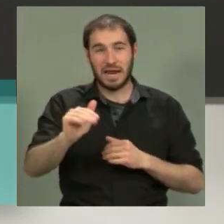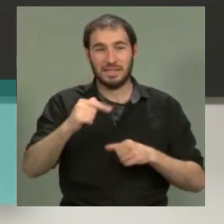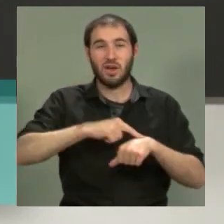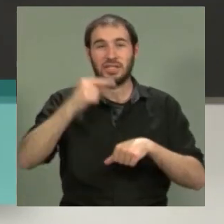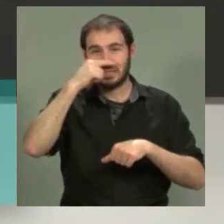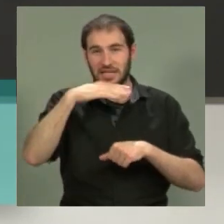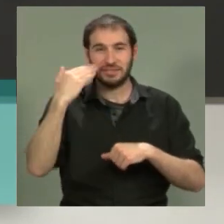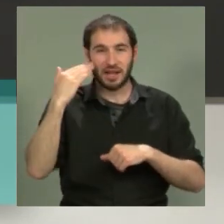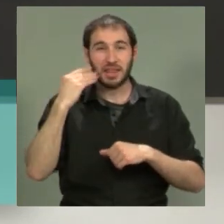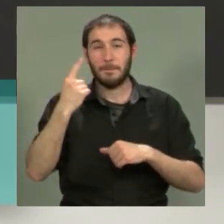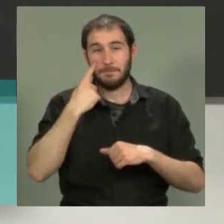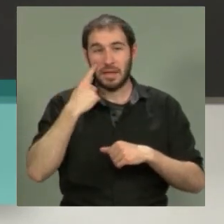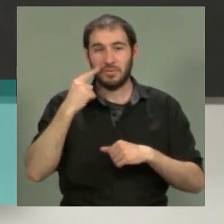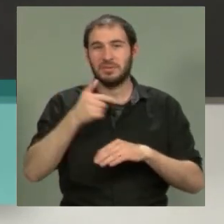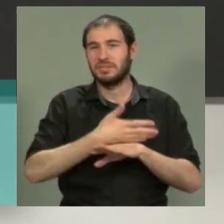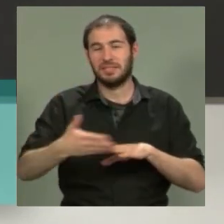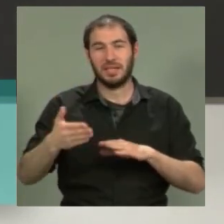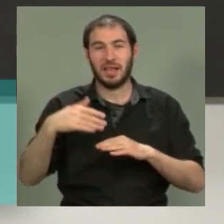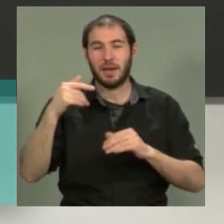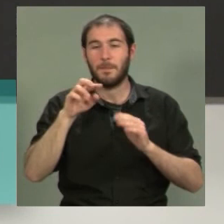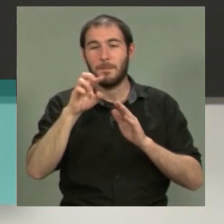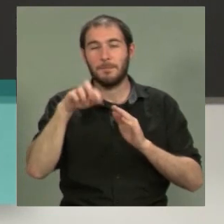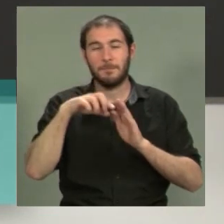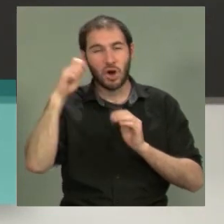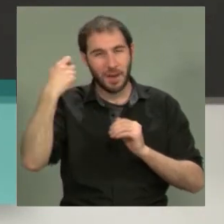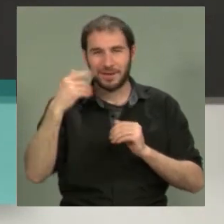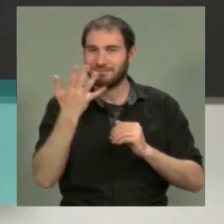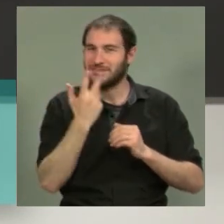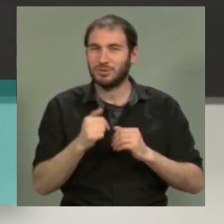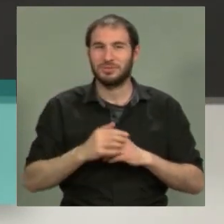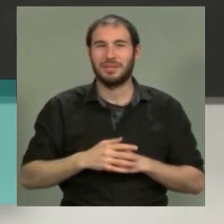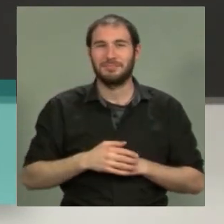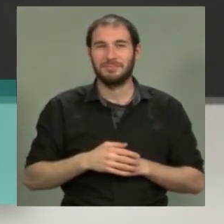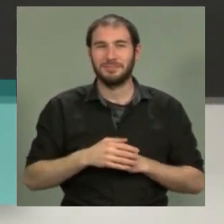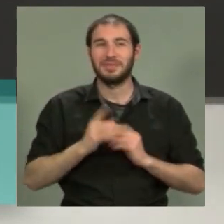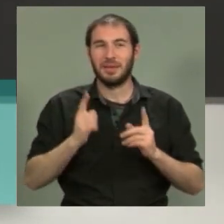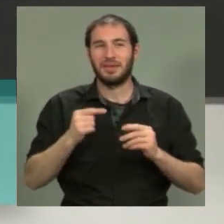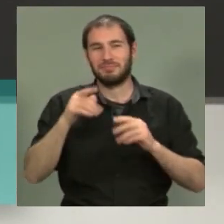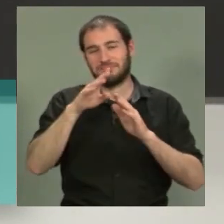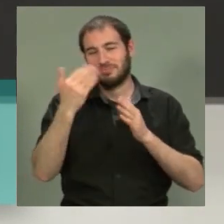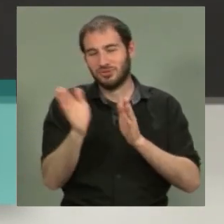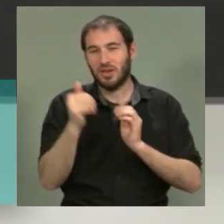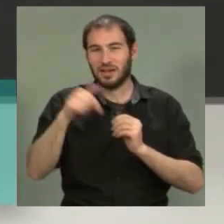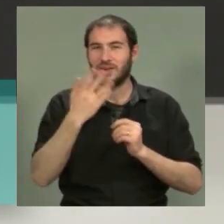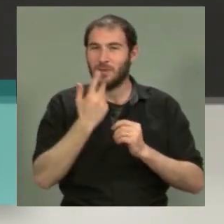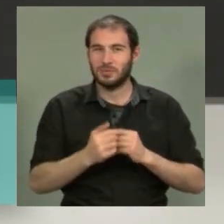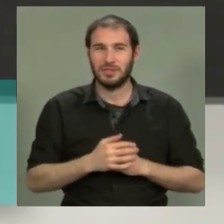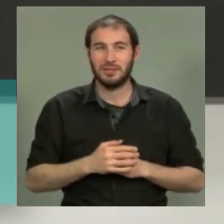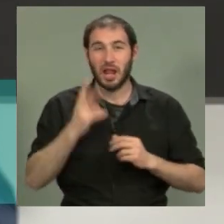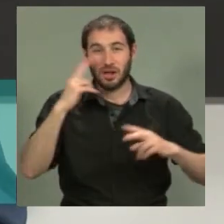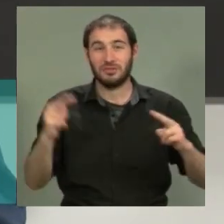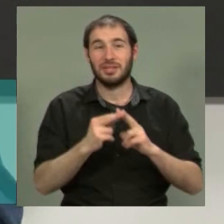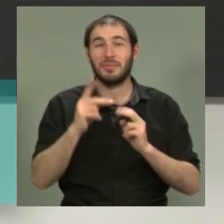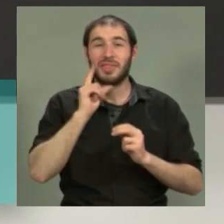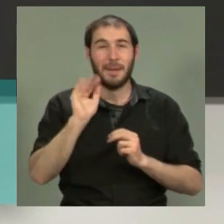las 19 horas en vivo. Continuamos con este programa que nos encanta hacer, aparte de todo, nos encanta hacerlo. Nos